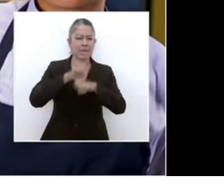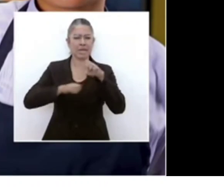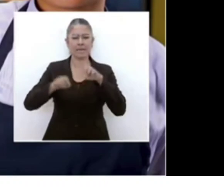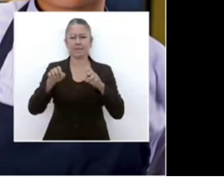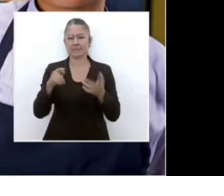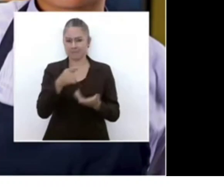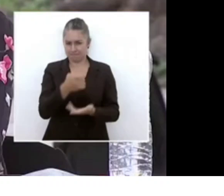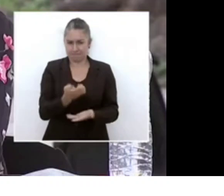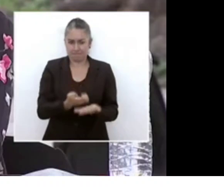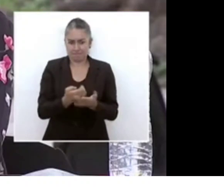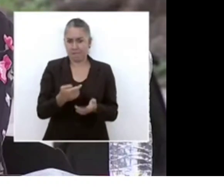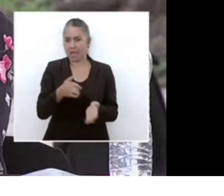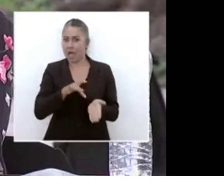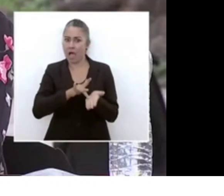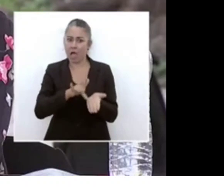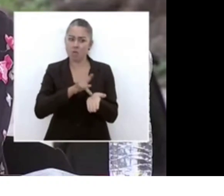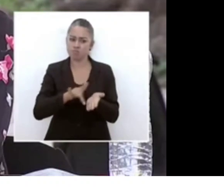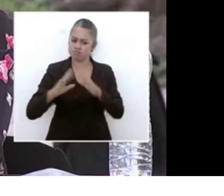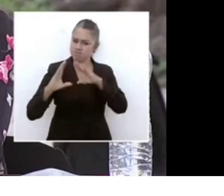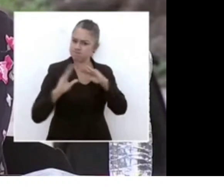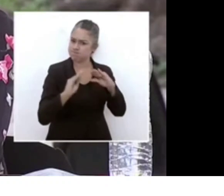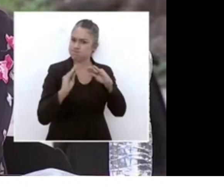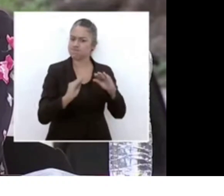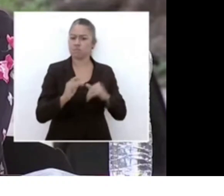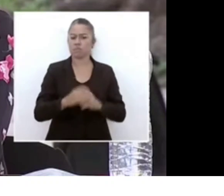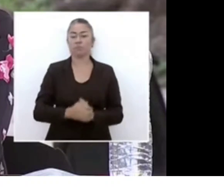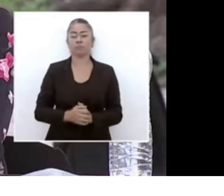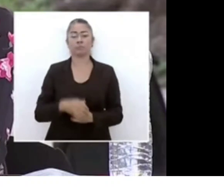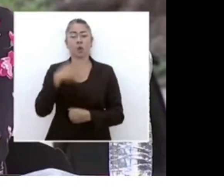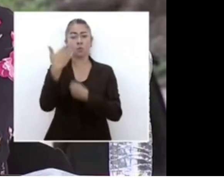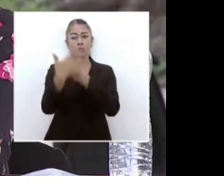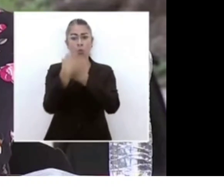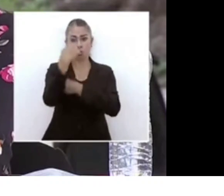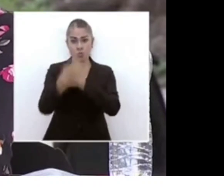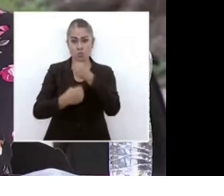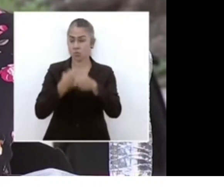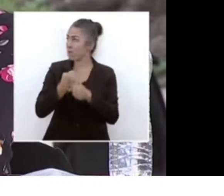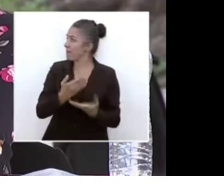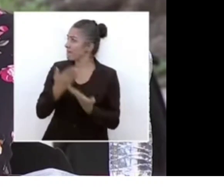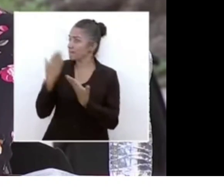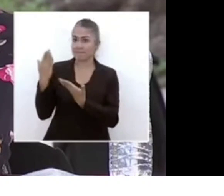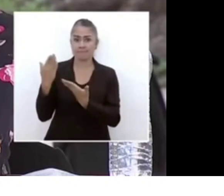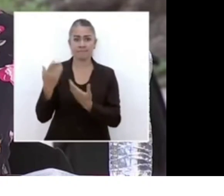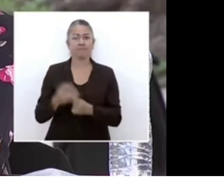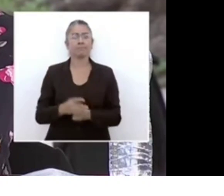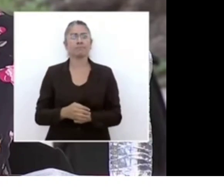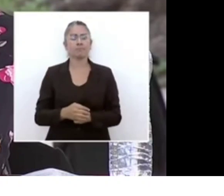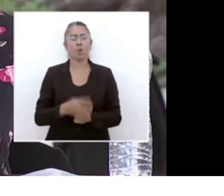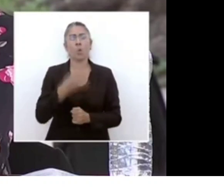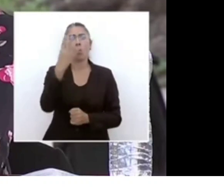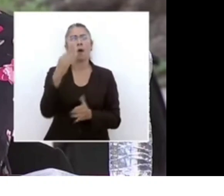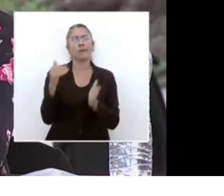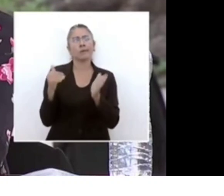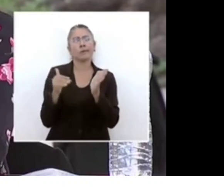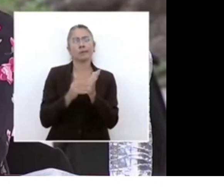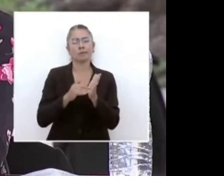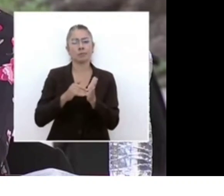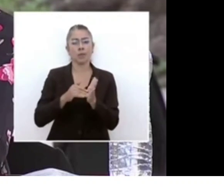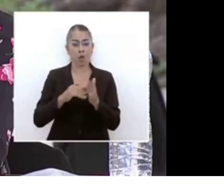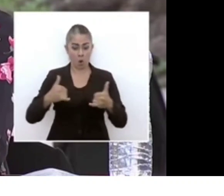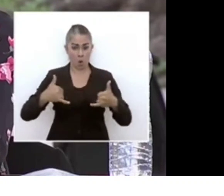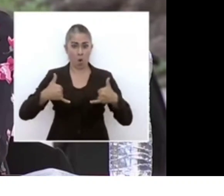unidades económicas. Adelante. Para el próximo año vamos a incorporar a 4.000 nuevos